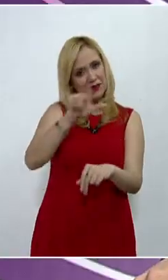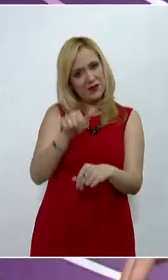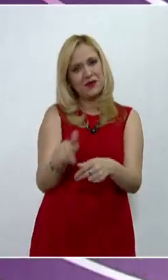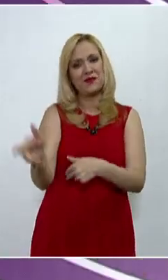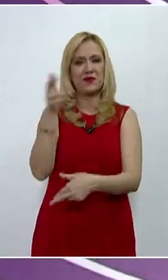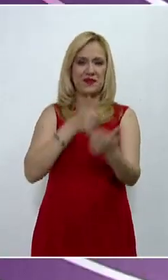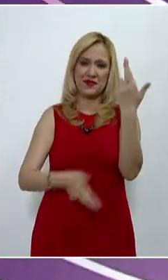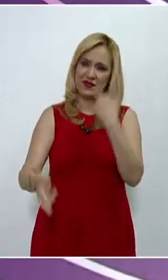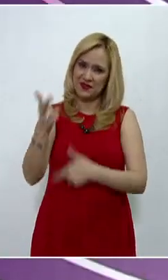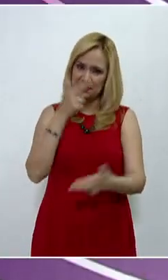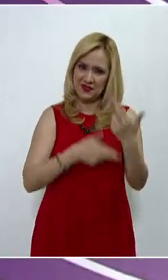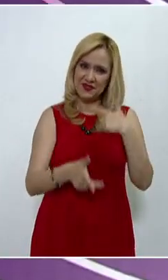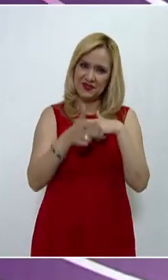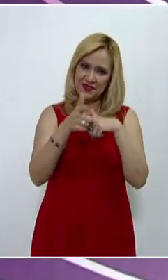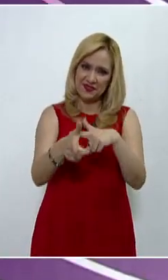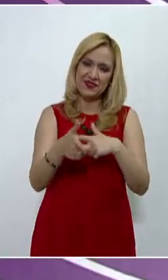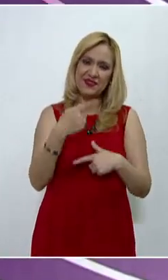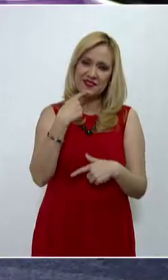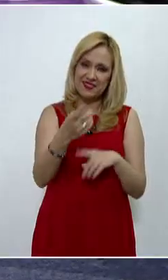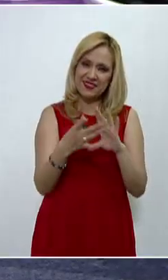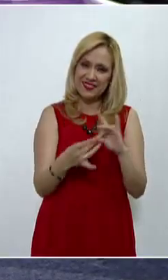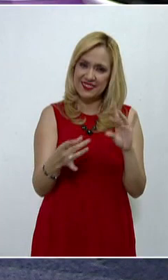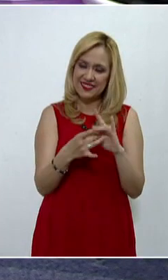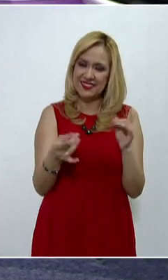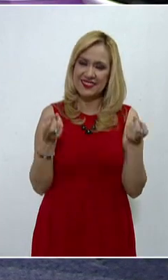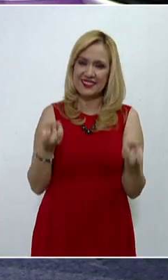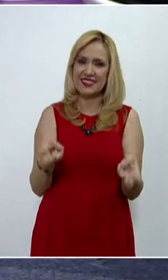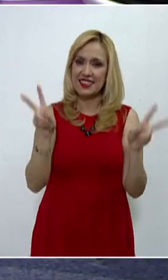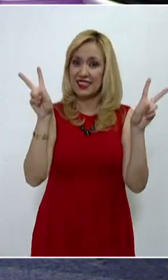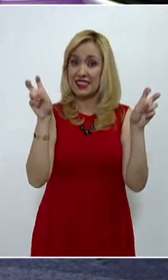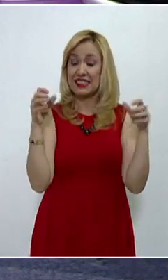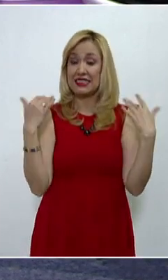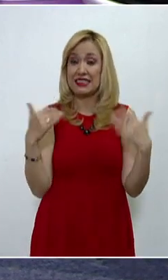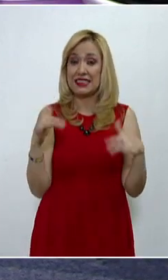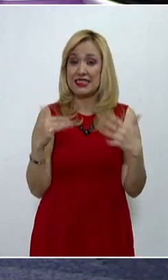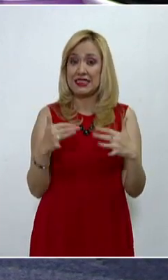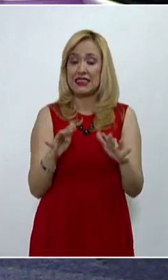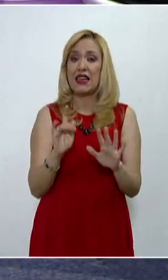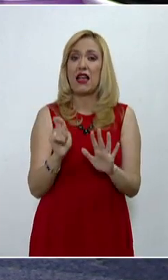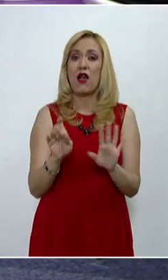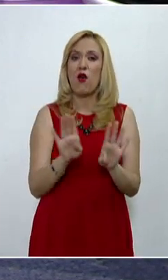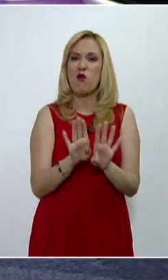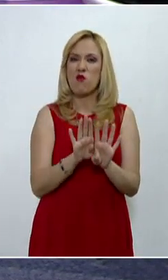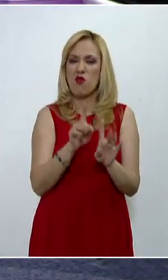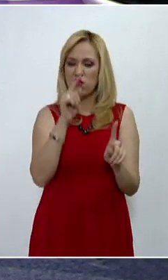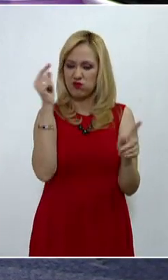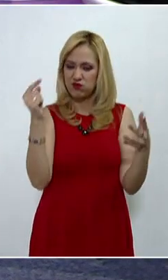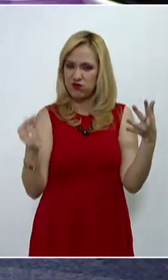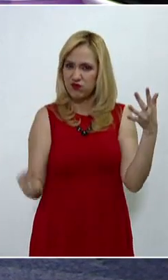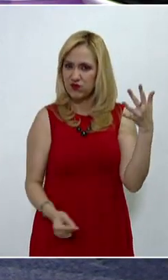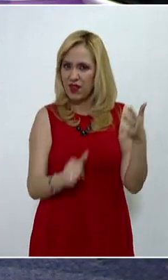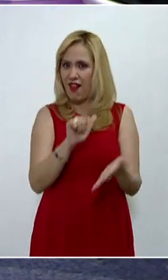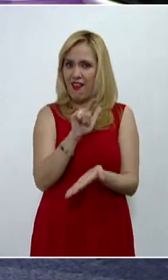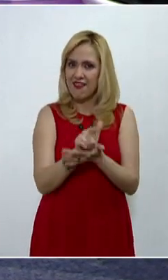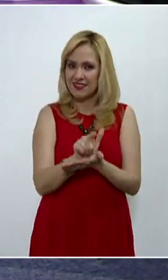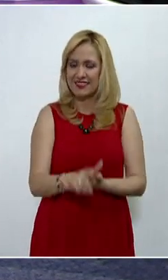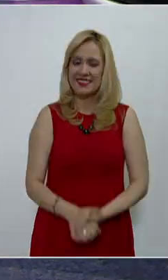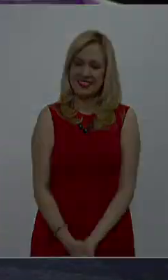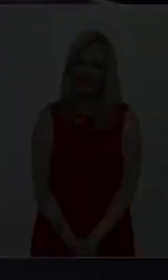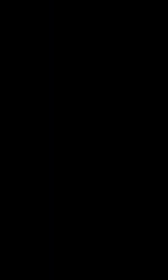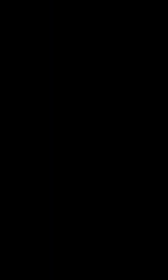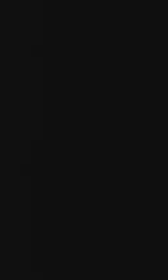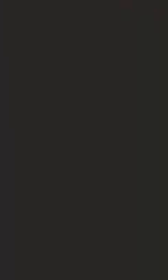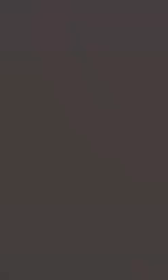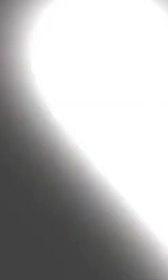esta pausa regresamos para seguir platicando de la prisión preventiva y su carácter excepcional y proporcionado. Volvemos. Muchas